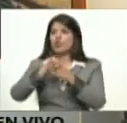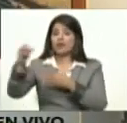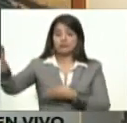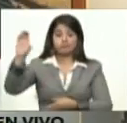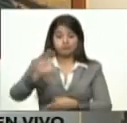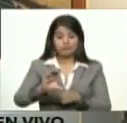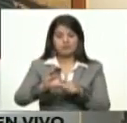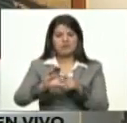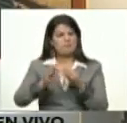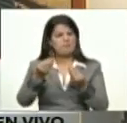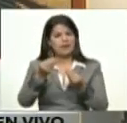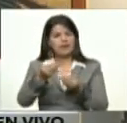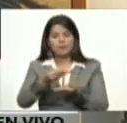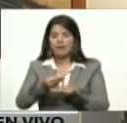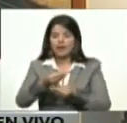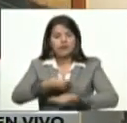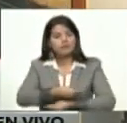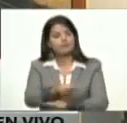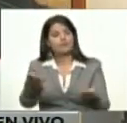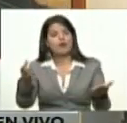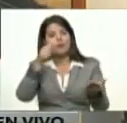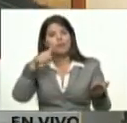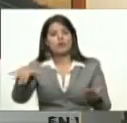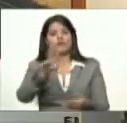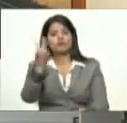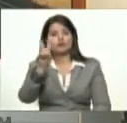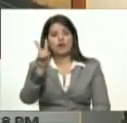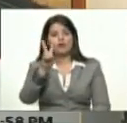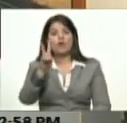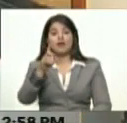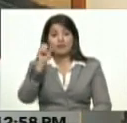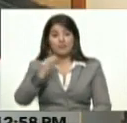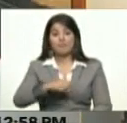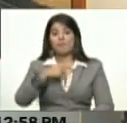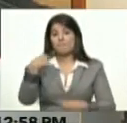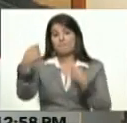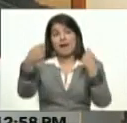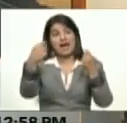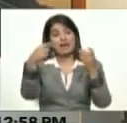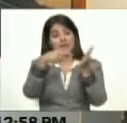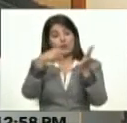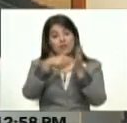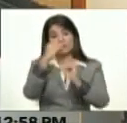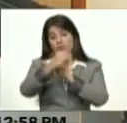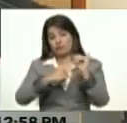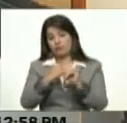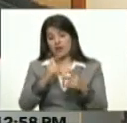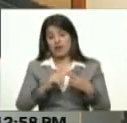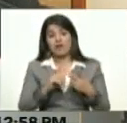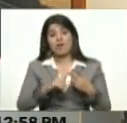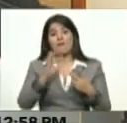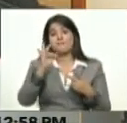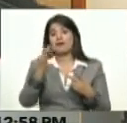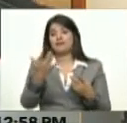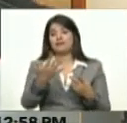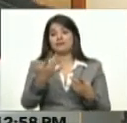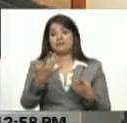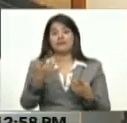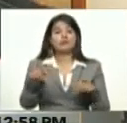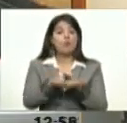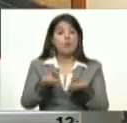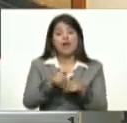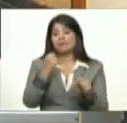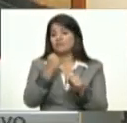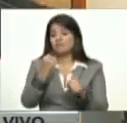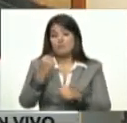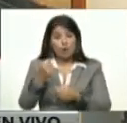para redistribuirlas equitativamente en el pueblo, para cumplir con los compromisos internacionales, para cumplir con las grandes